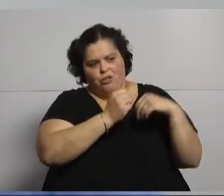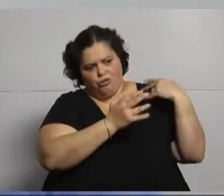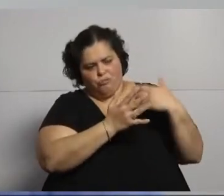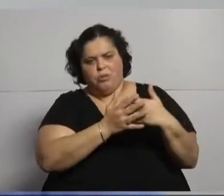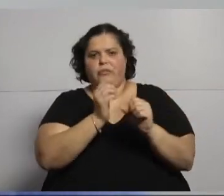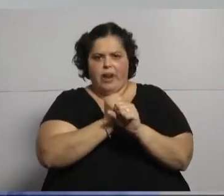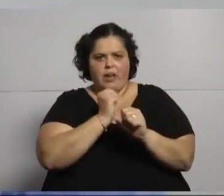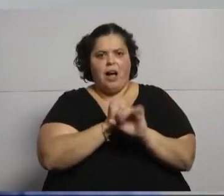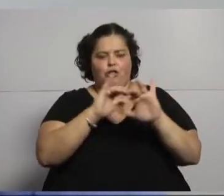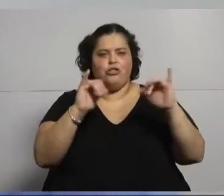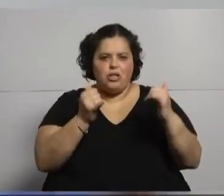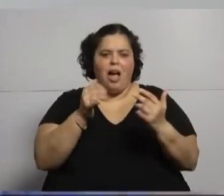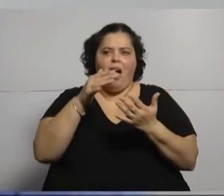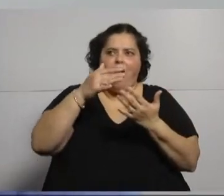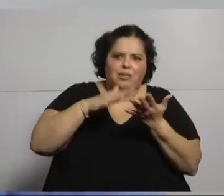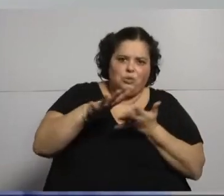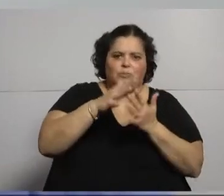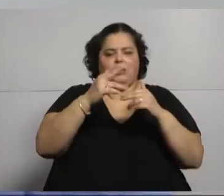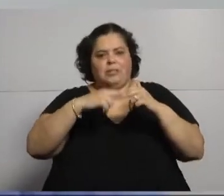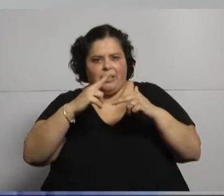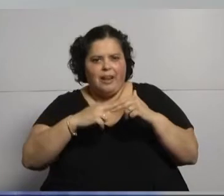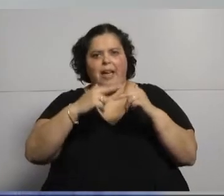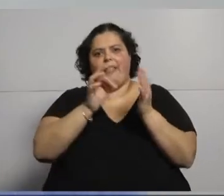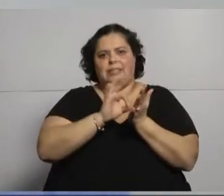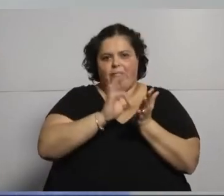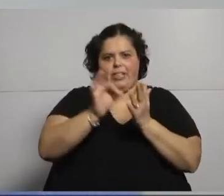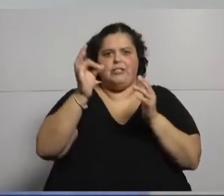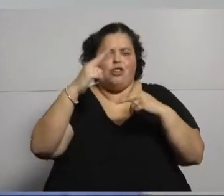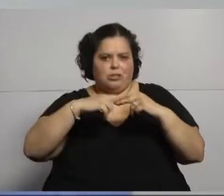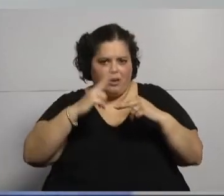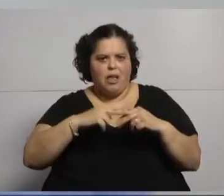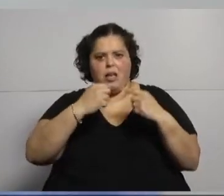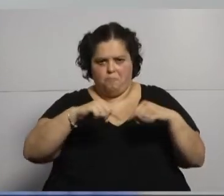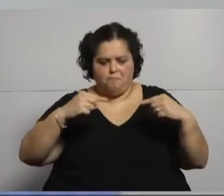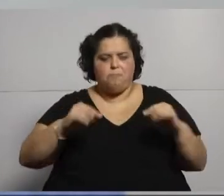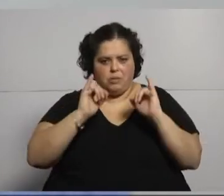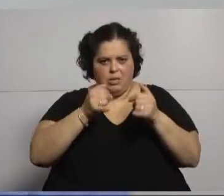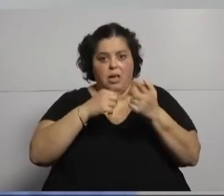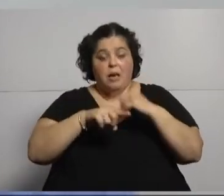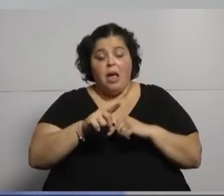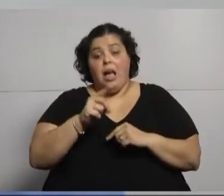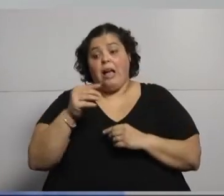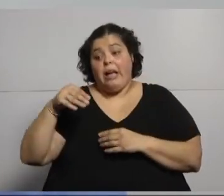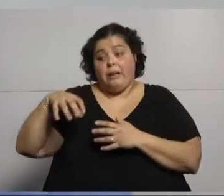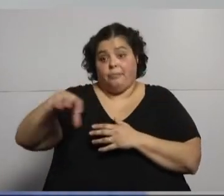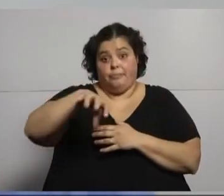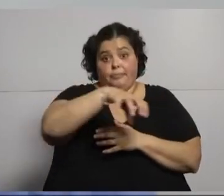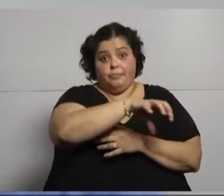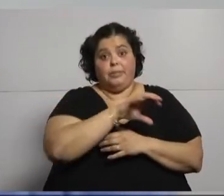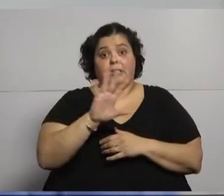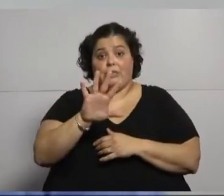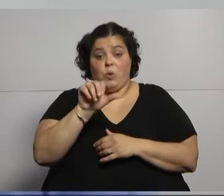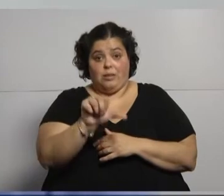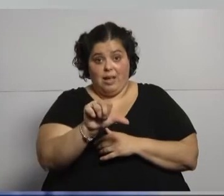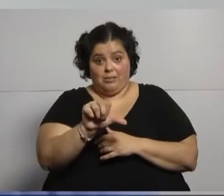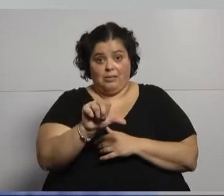tuvimos del gobierno nacional alrededor de servicios en línea. Y en ese sentido, cada una de las 56 entidades que componen el distrito venían con unos